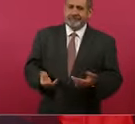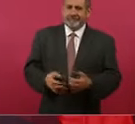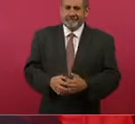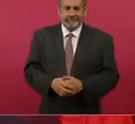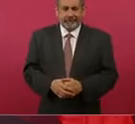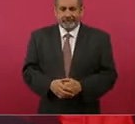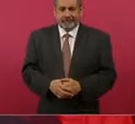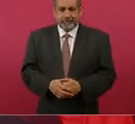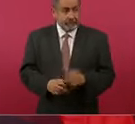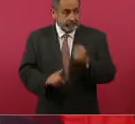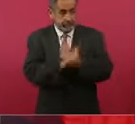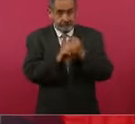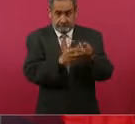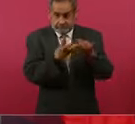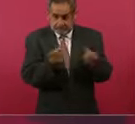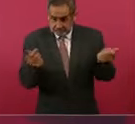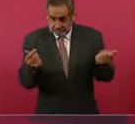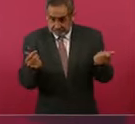¿Y resolvió el problema?